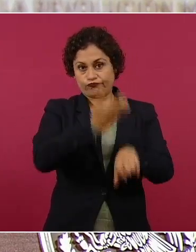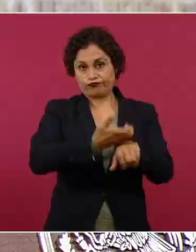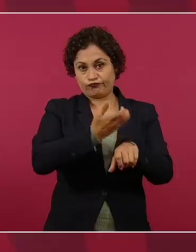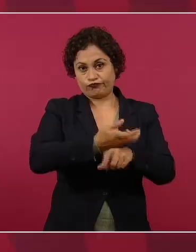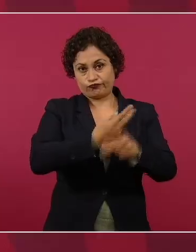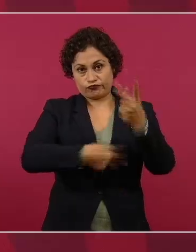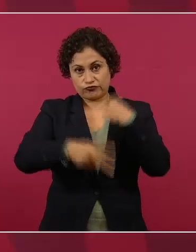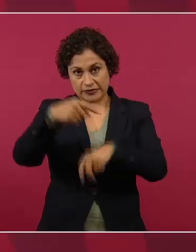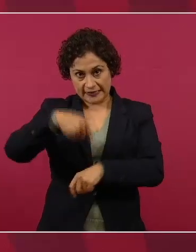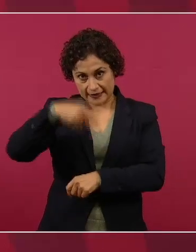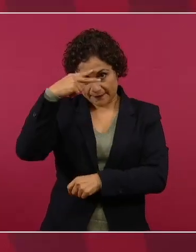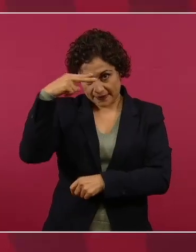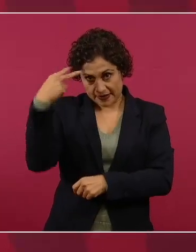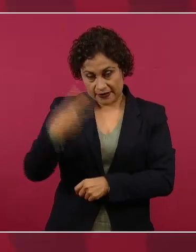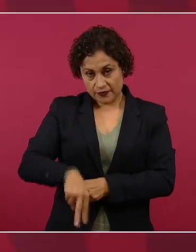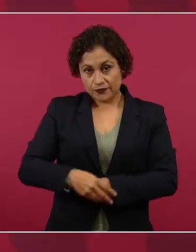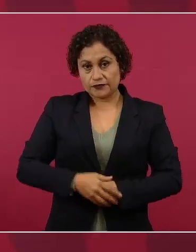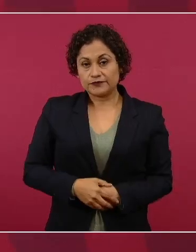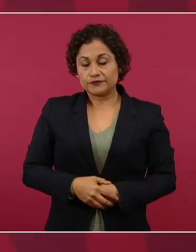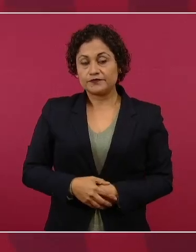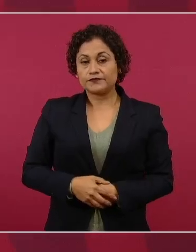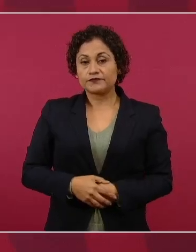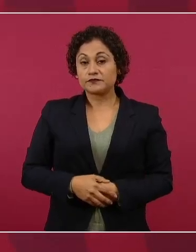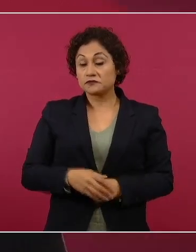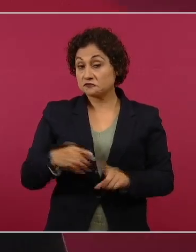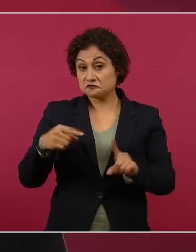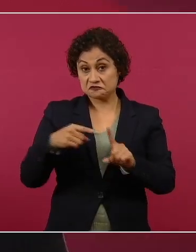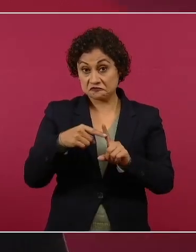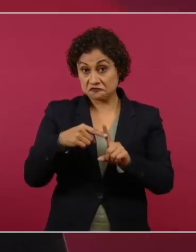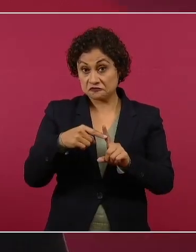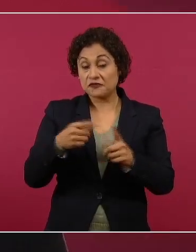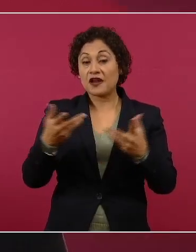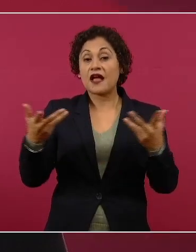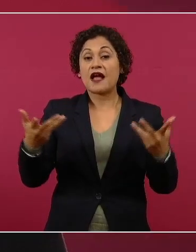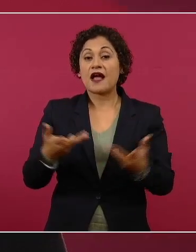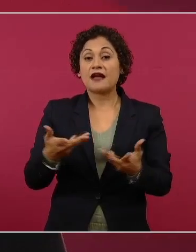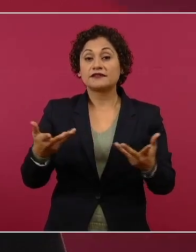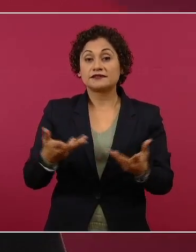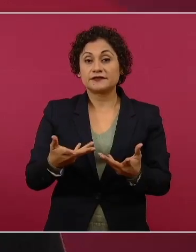México, y que fue el que creó